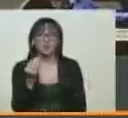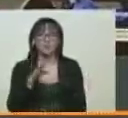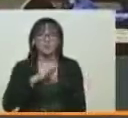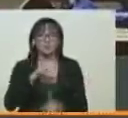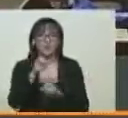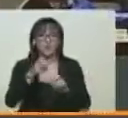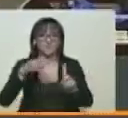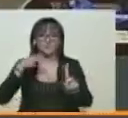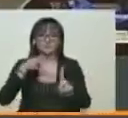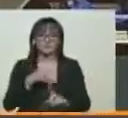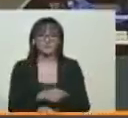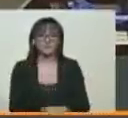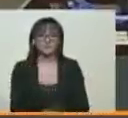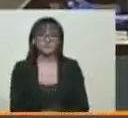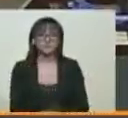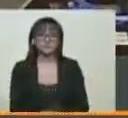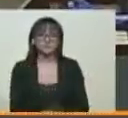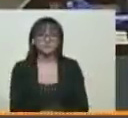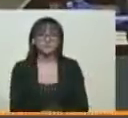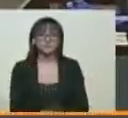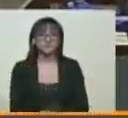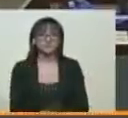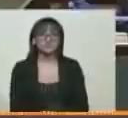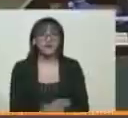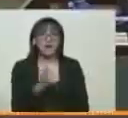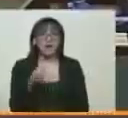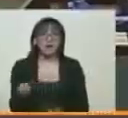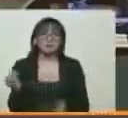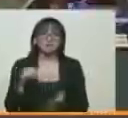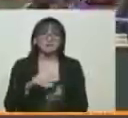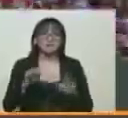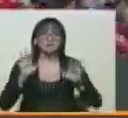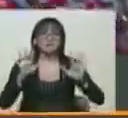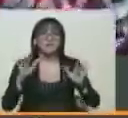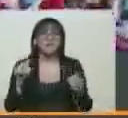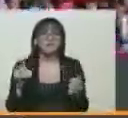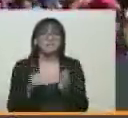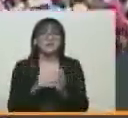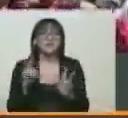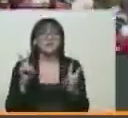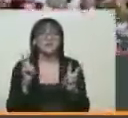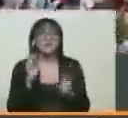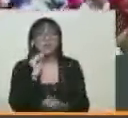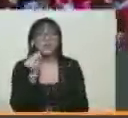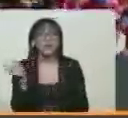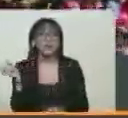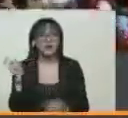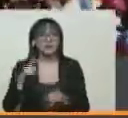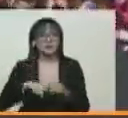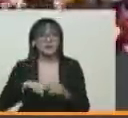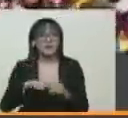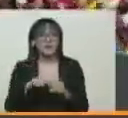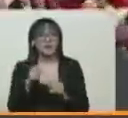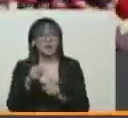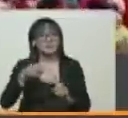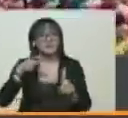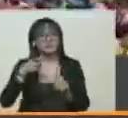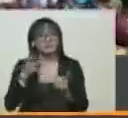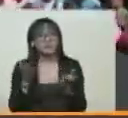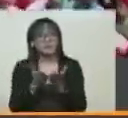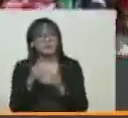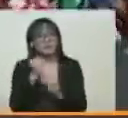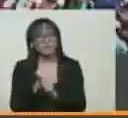Amazonas. Yo quiero incorporar a 10.000 nuevos jóvenes de Amazonas al estudio y al trabajo